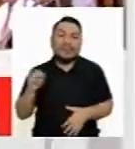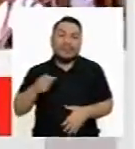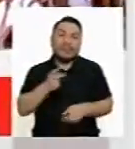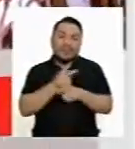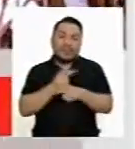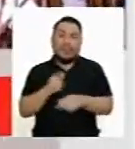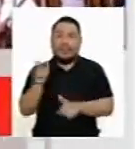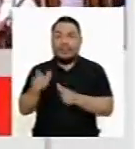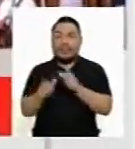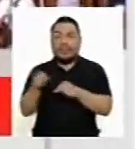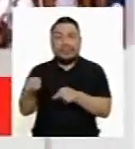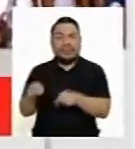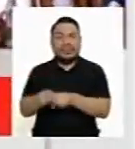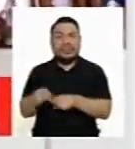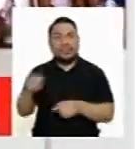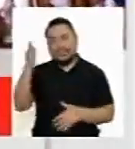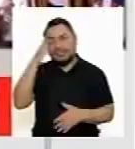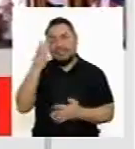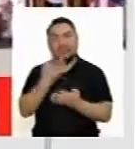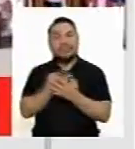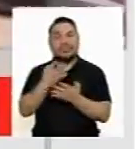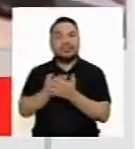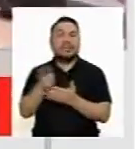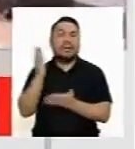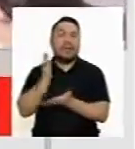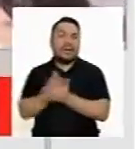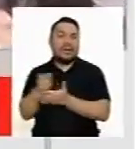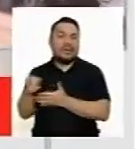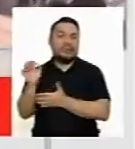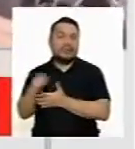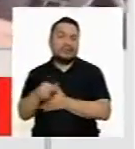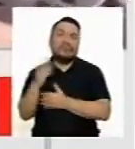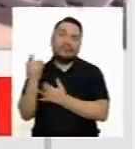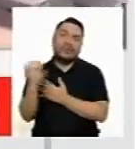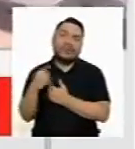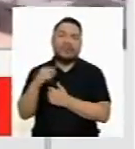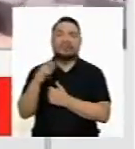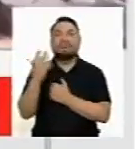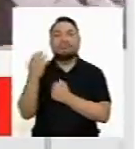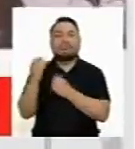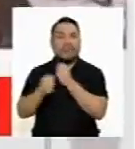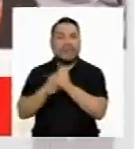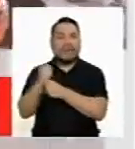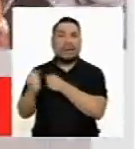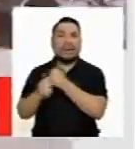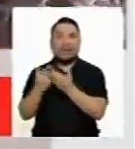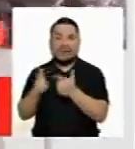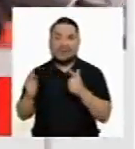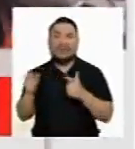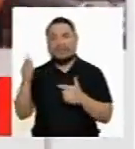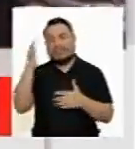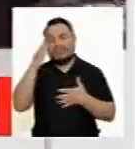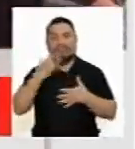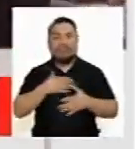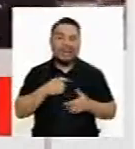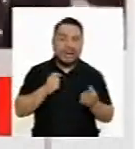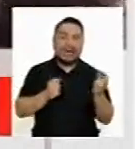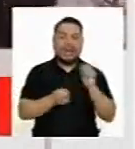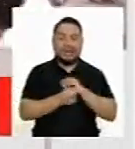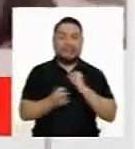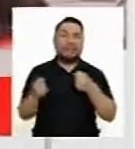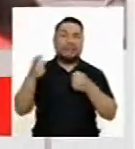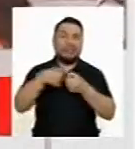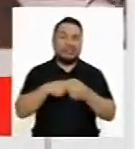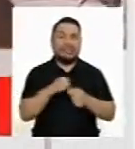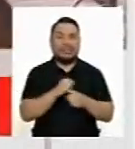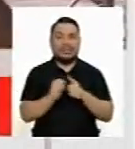y las personas privadas de libertad están cumpliendo una justa condena, ¿no? Pero es un espacio temporal, finalmente. Las personas privadas de libertad, tarde o temprano, van a